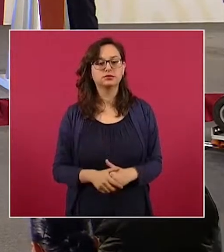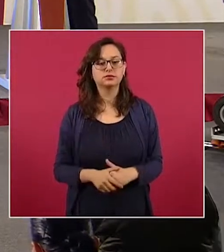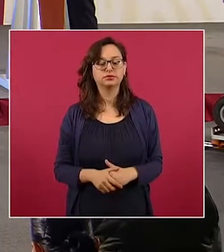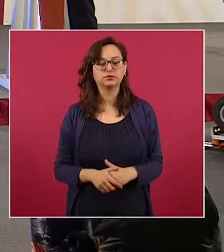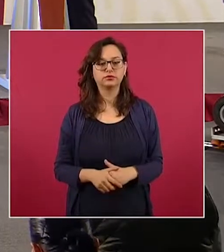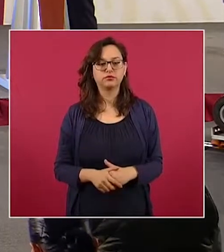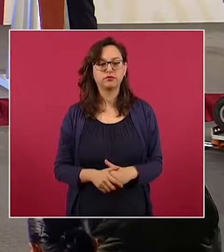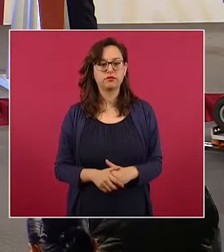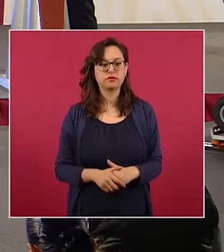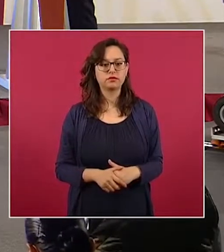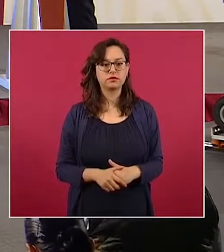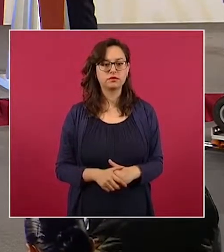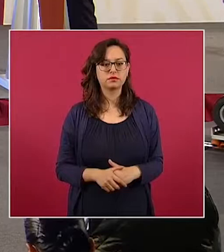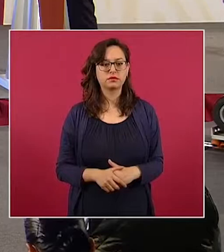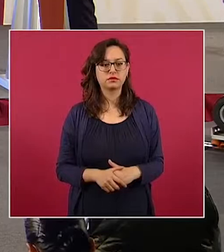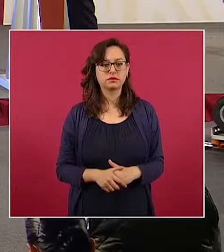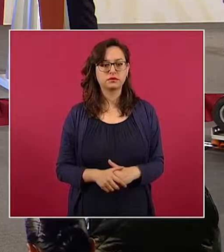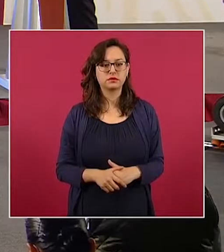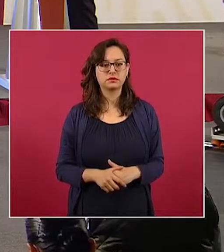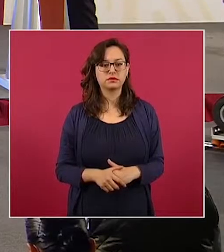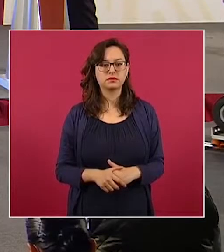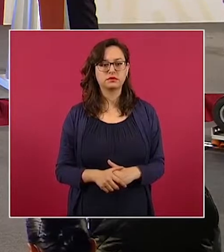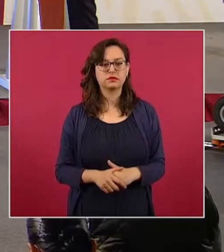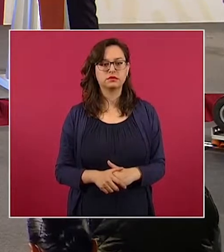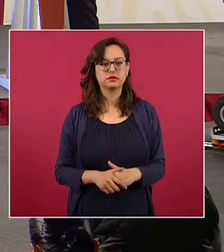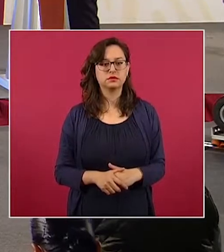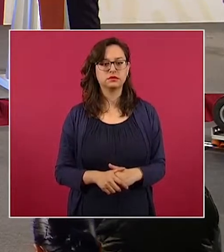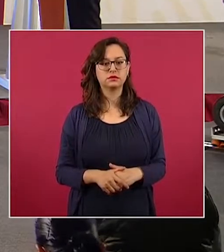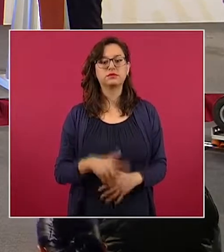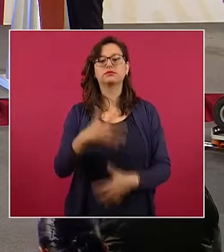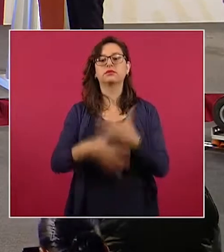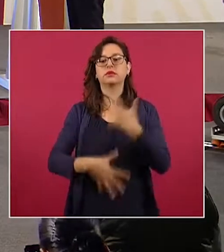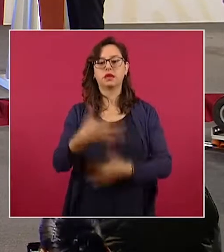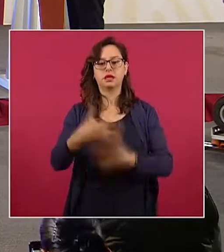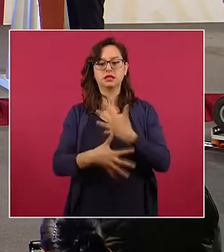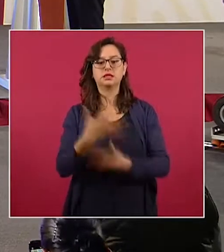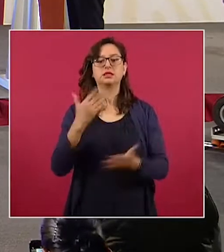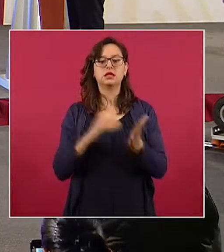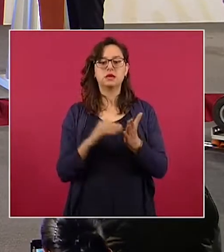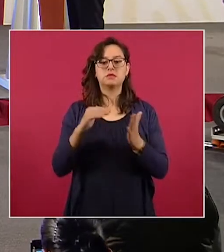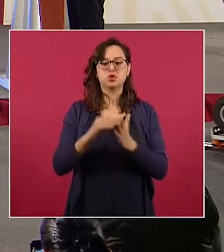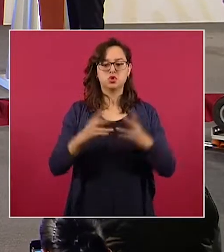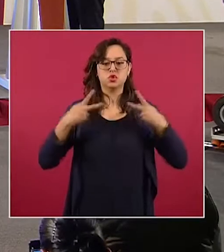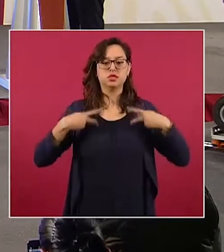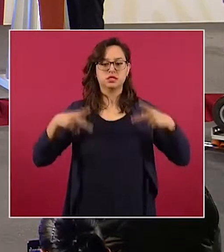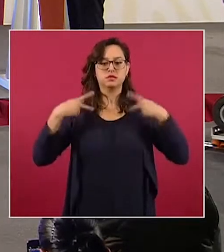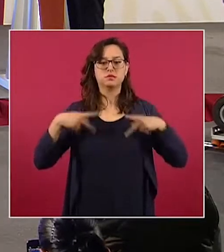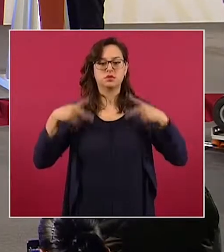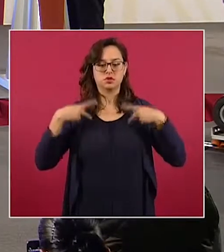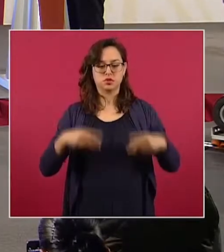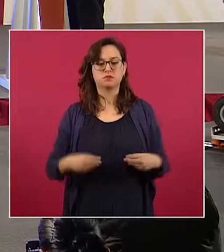No. En total son 15 millones todos. 15 millones. Así está